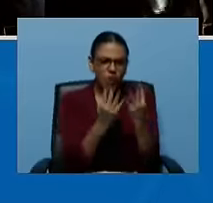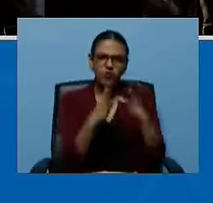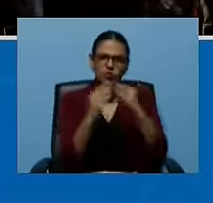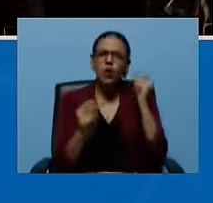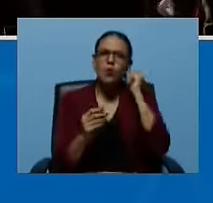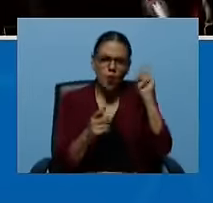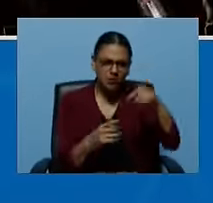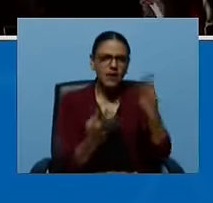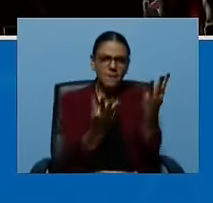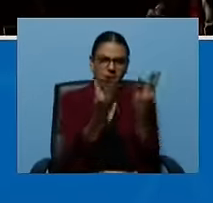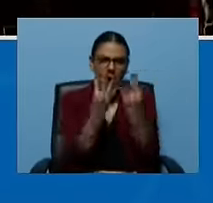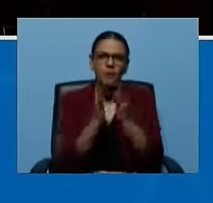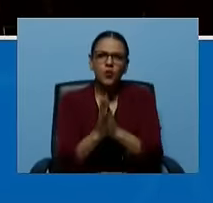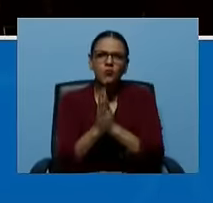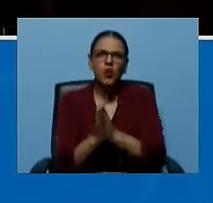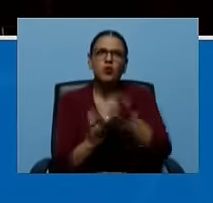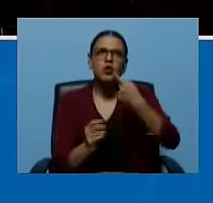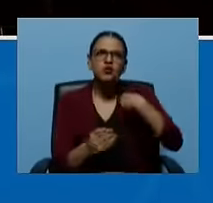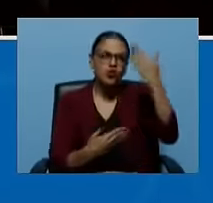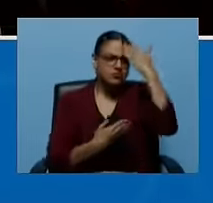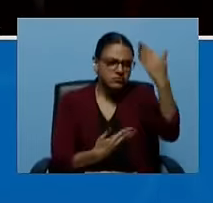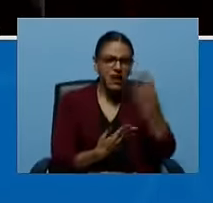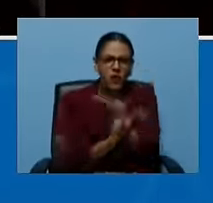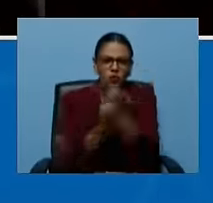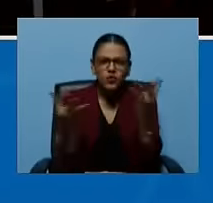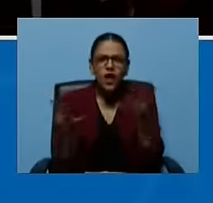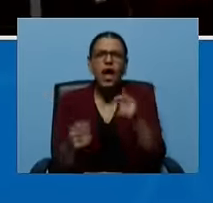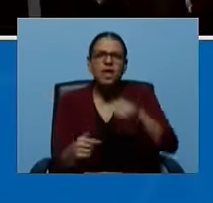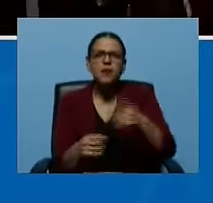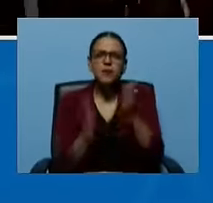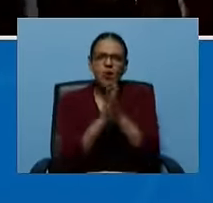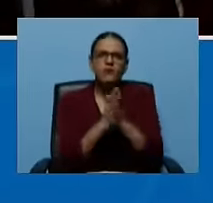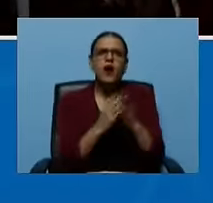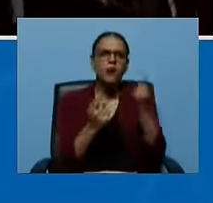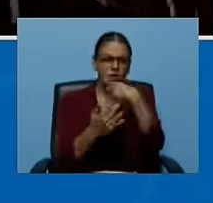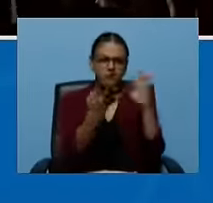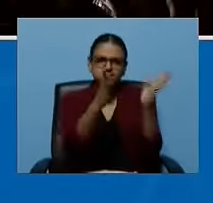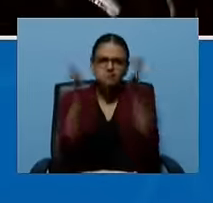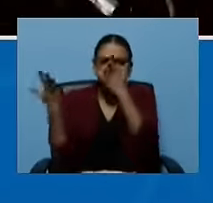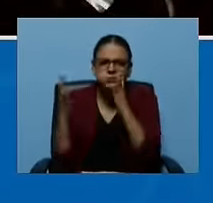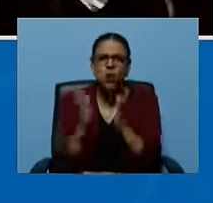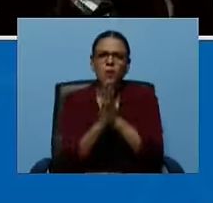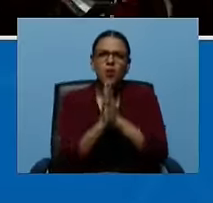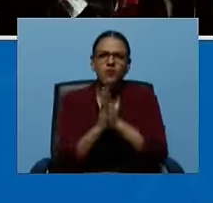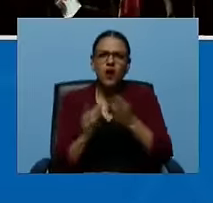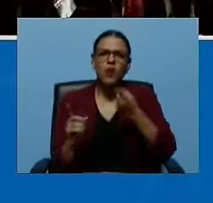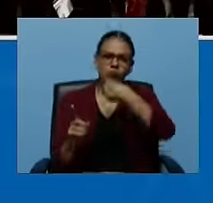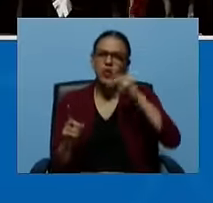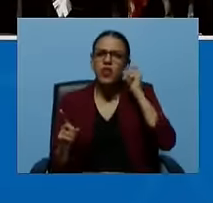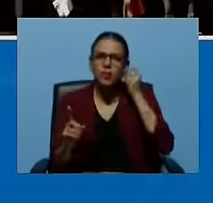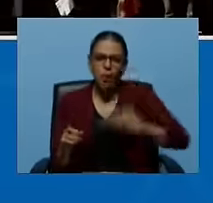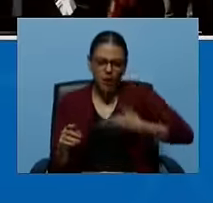mujeres, para saludarlas aquí. Un aplauso a las mujeres musulmanas,